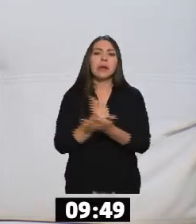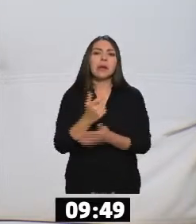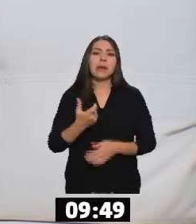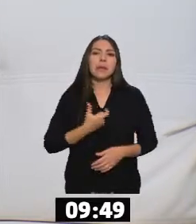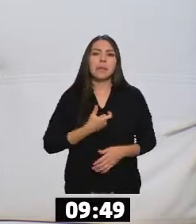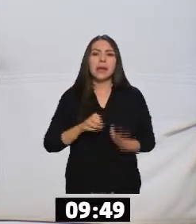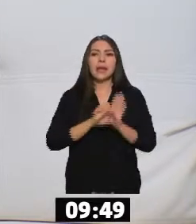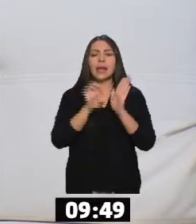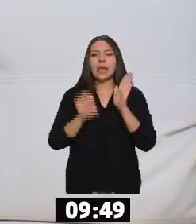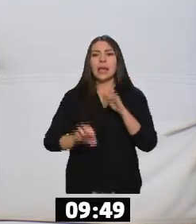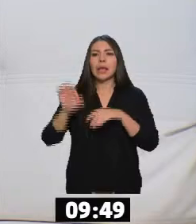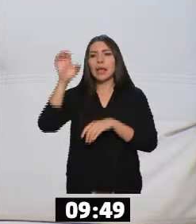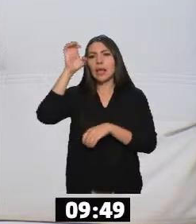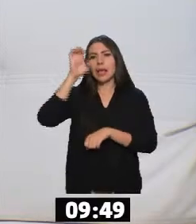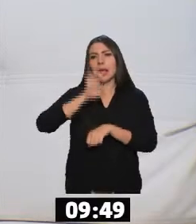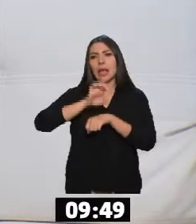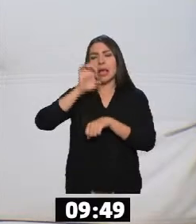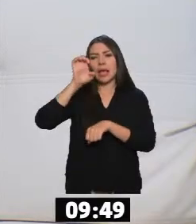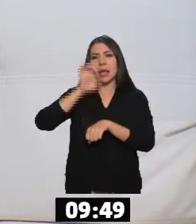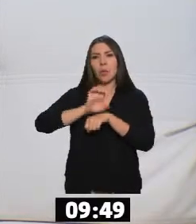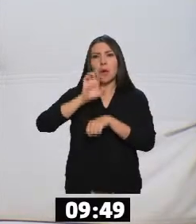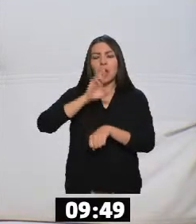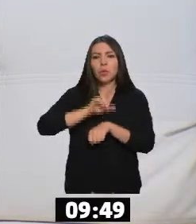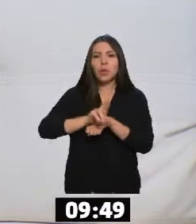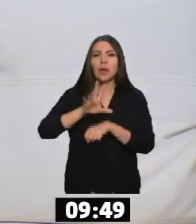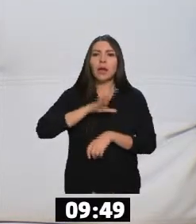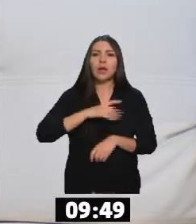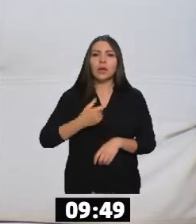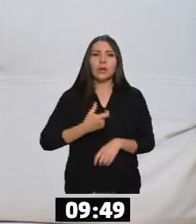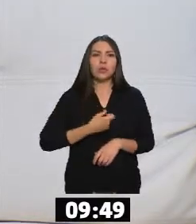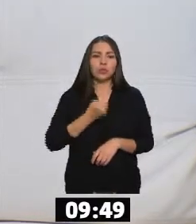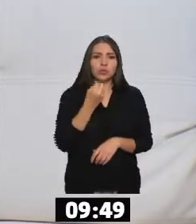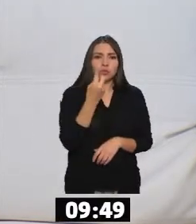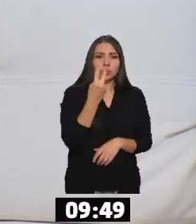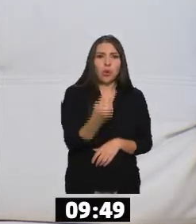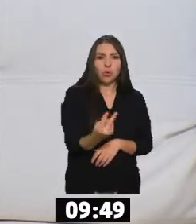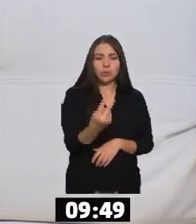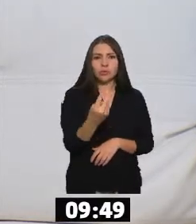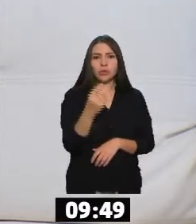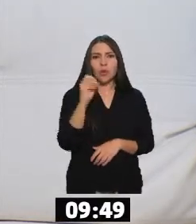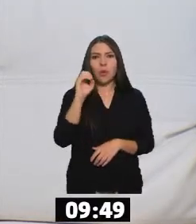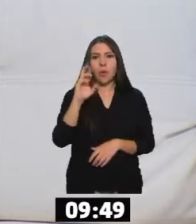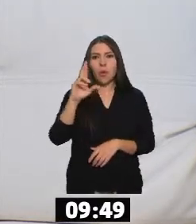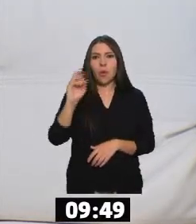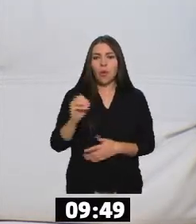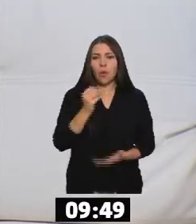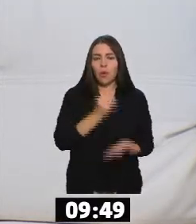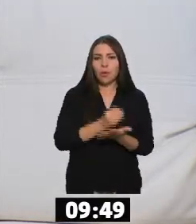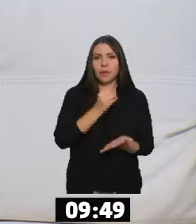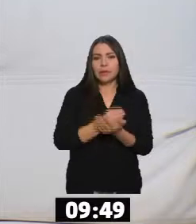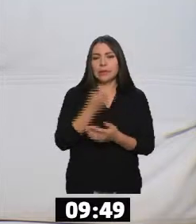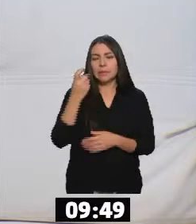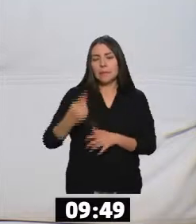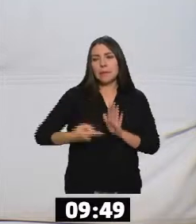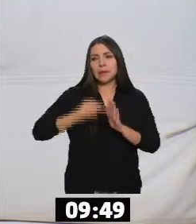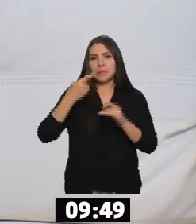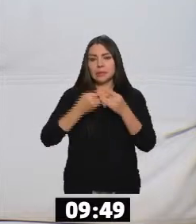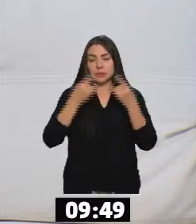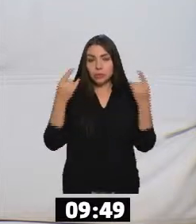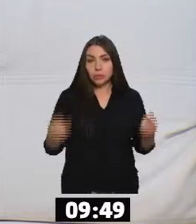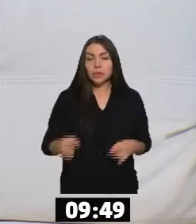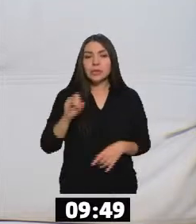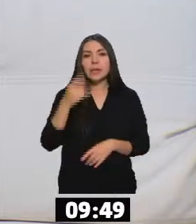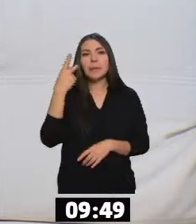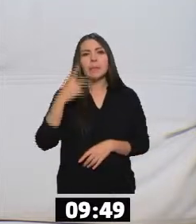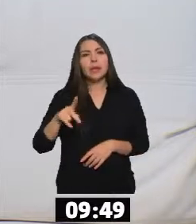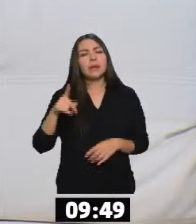arriba. Ecuador, que hizo algo histórico con 2 medallas de oro, etcétera, etcétera. Pero hablando de las medallas y de los registros, pues tenemos algunos datos que son muy interesantes. Se